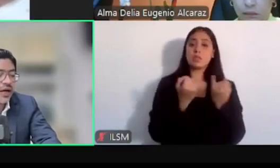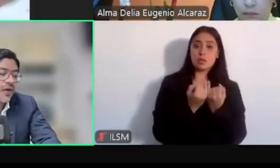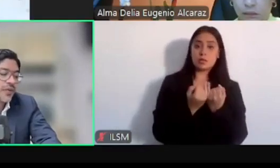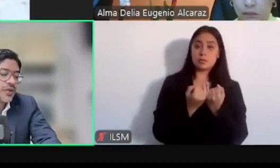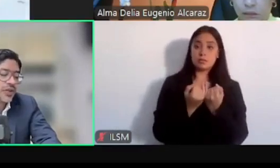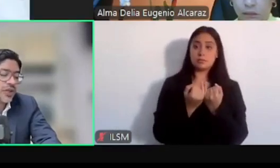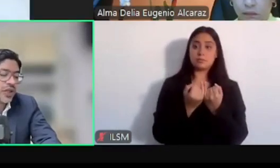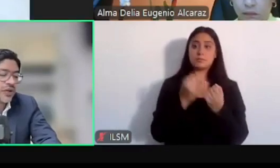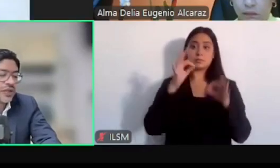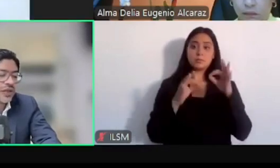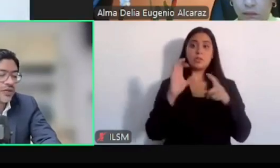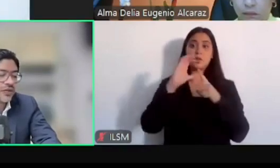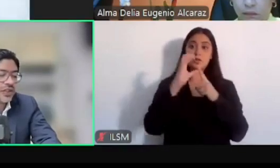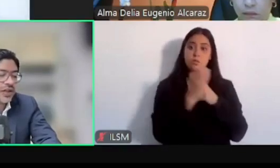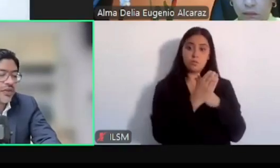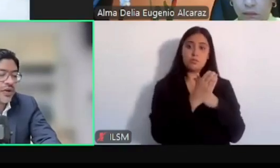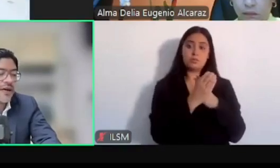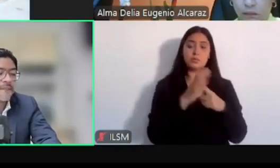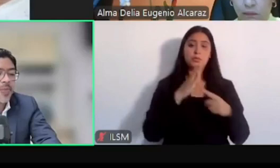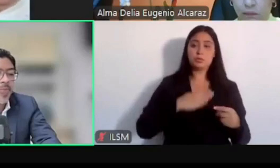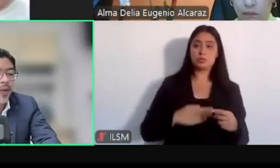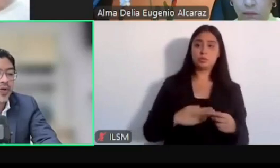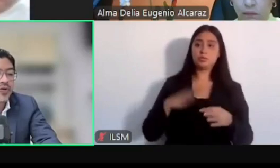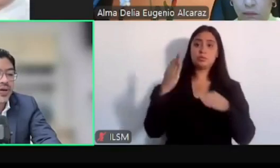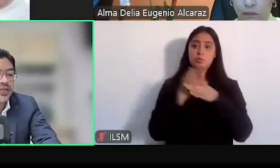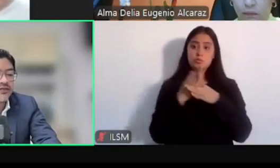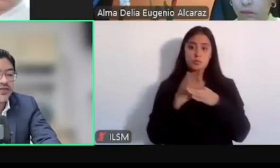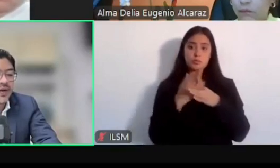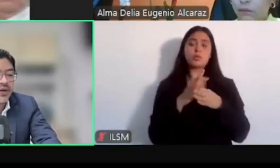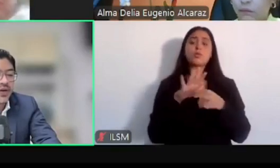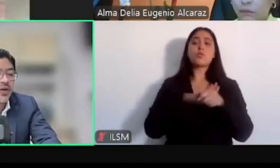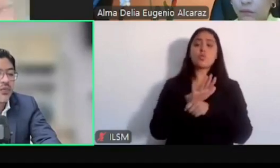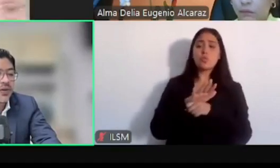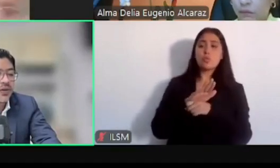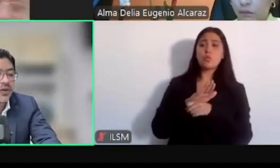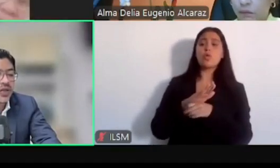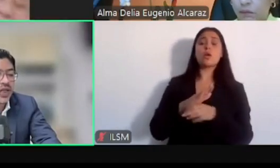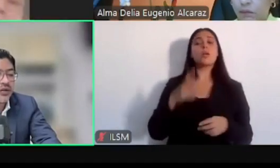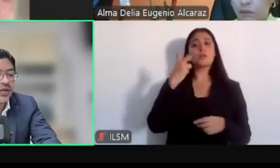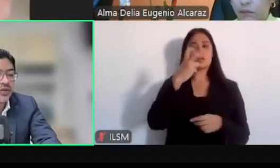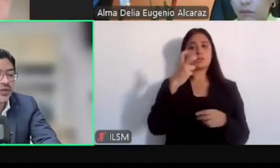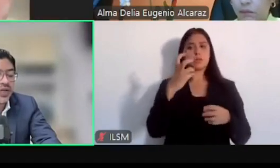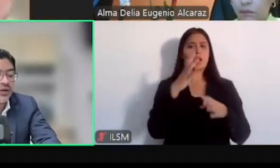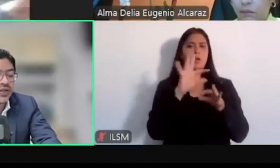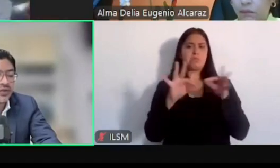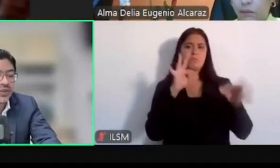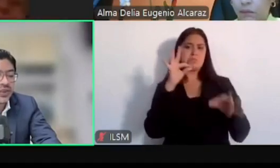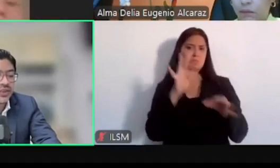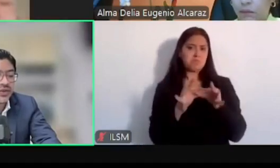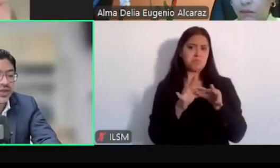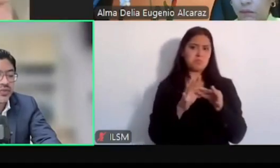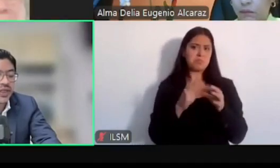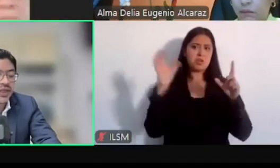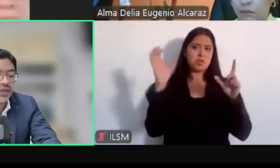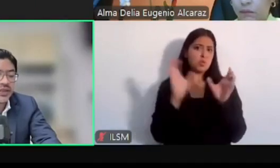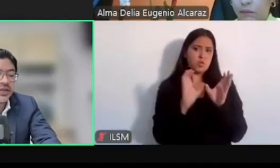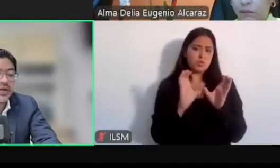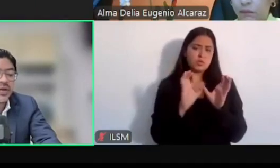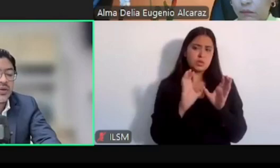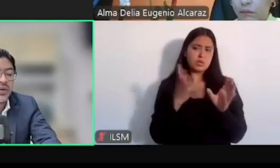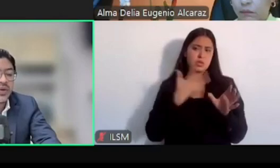de la Comisión Nacional de honestidad y Justicia de morena con los cuales informaron el cumplimiento del ordenado y adjuntaron las constancias